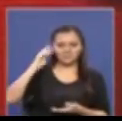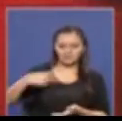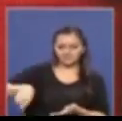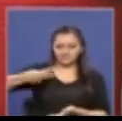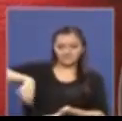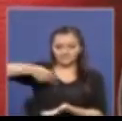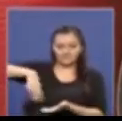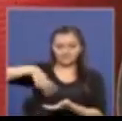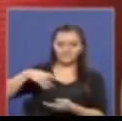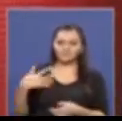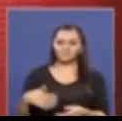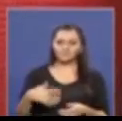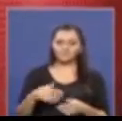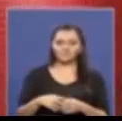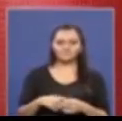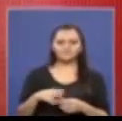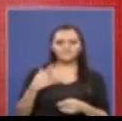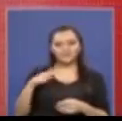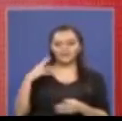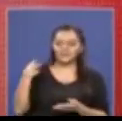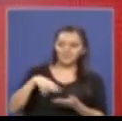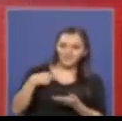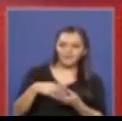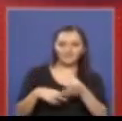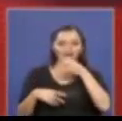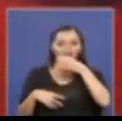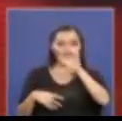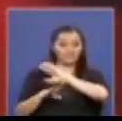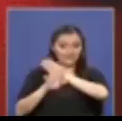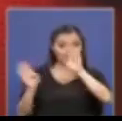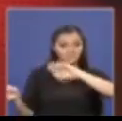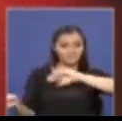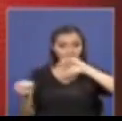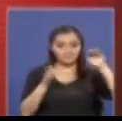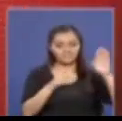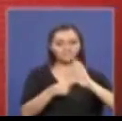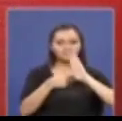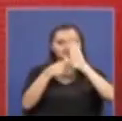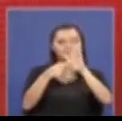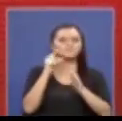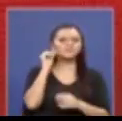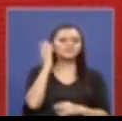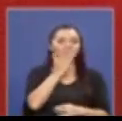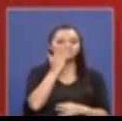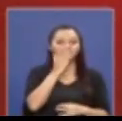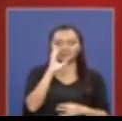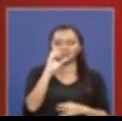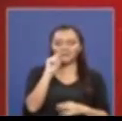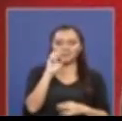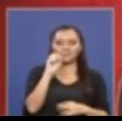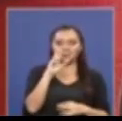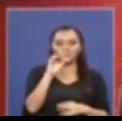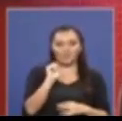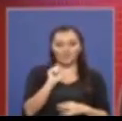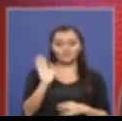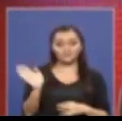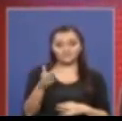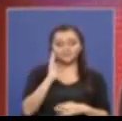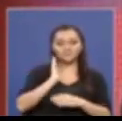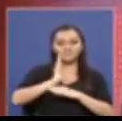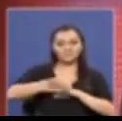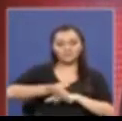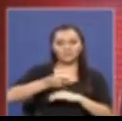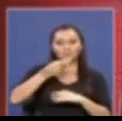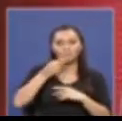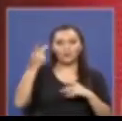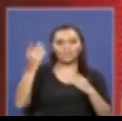sea de paso. Bueno, después de bailar, de cantar, etcétera, se presentó Carla Canora como solista y después Pueblo